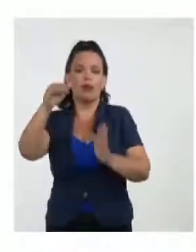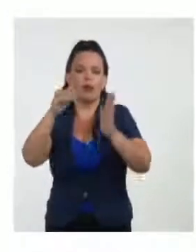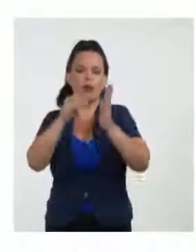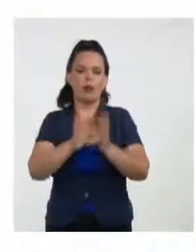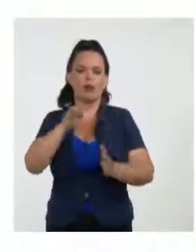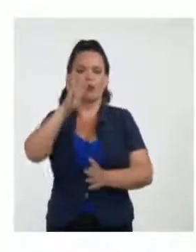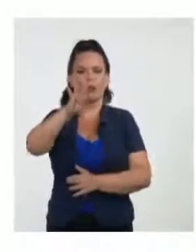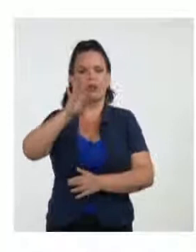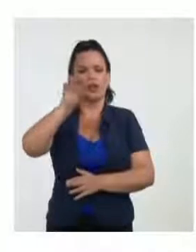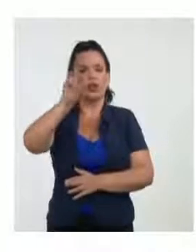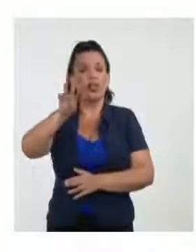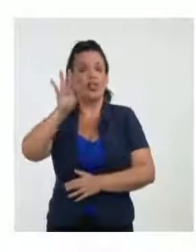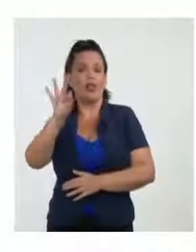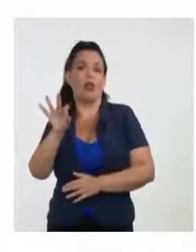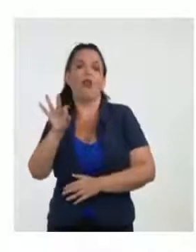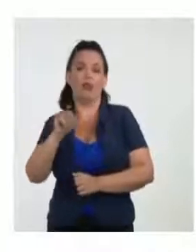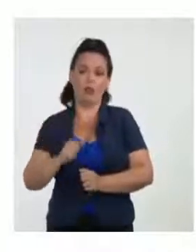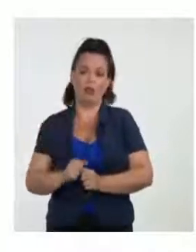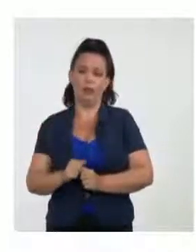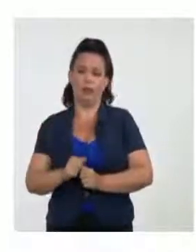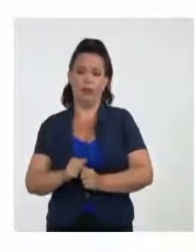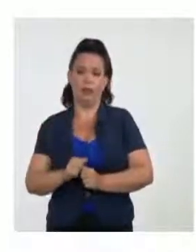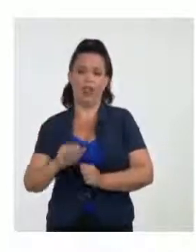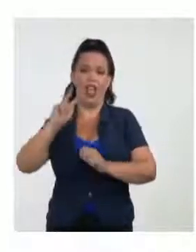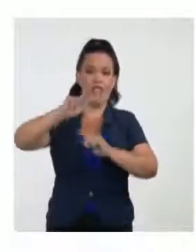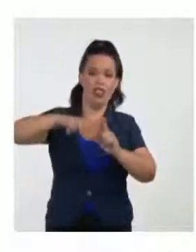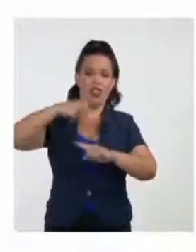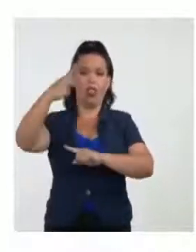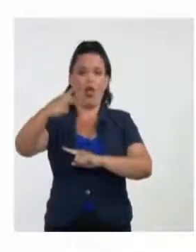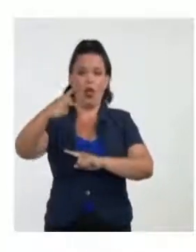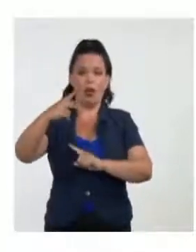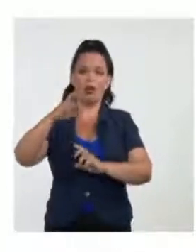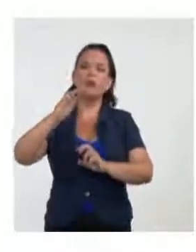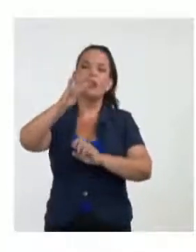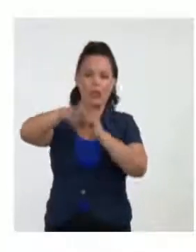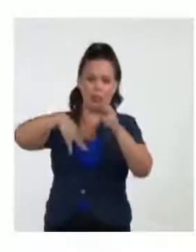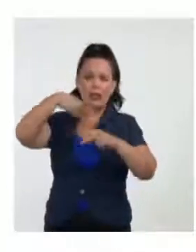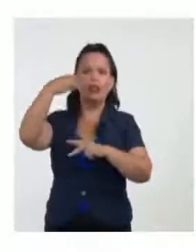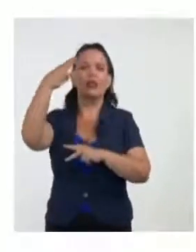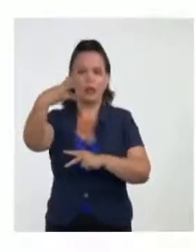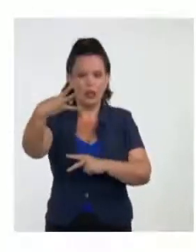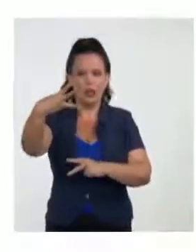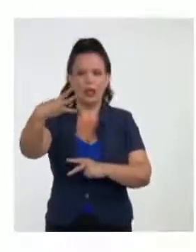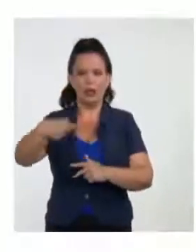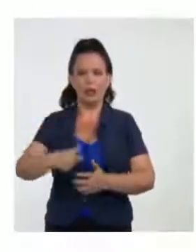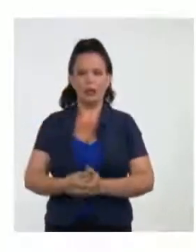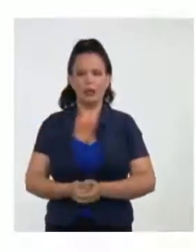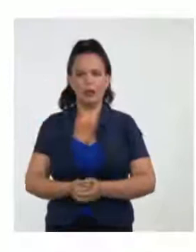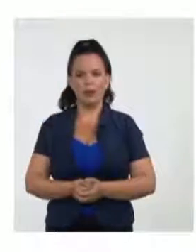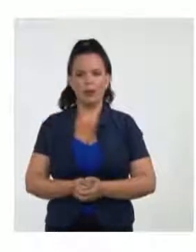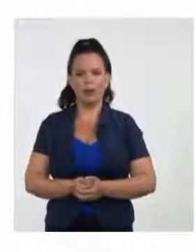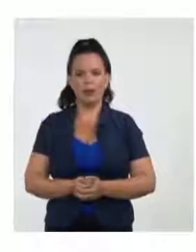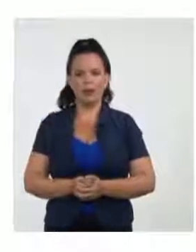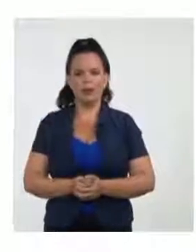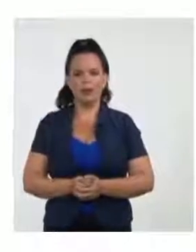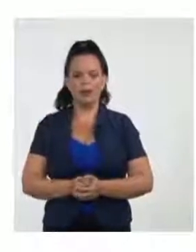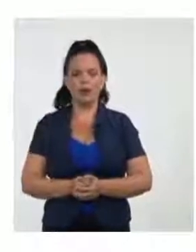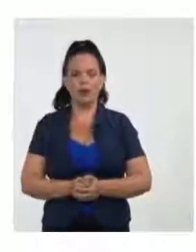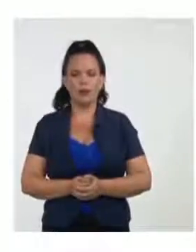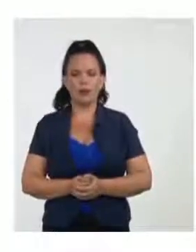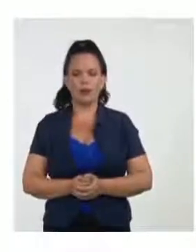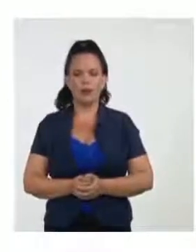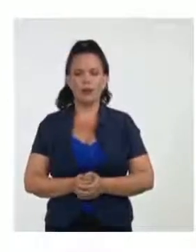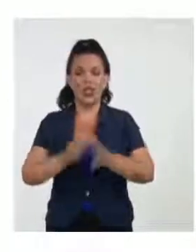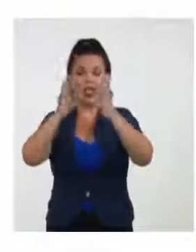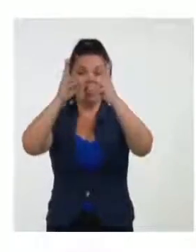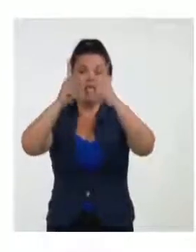122.438, prácticamente, más del doble. Prácticamente triplica, o dos veces y medio, la cifra que tuvimos